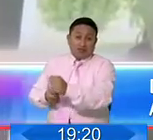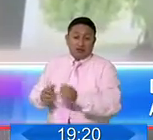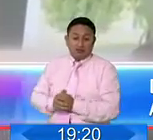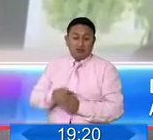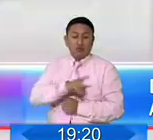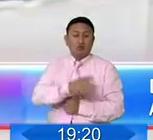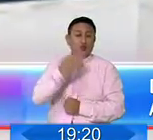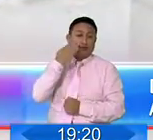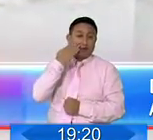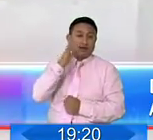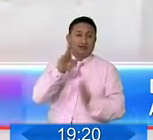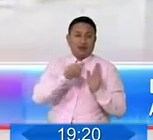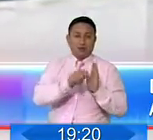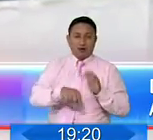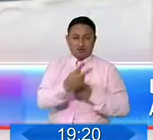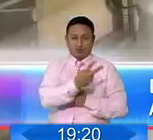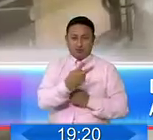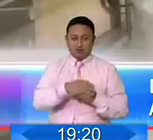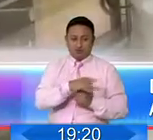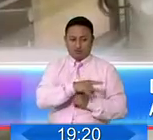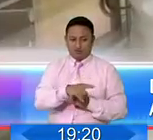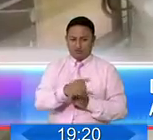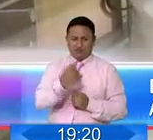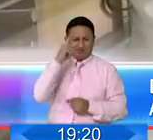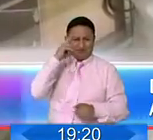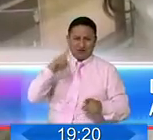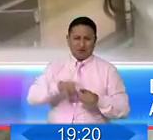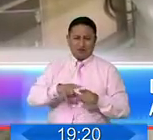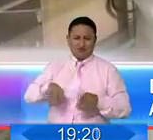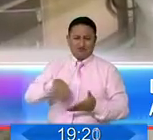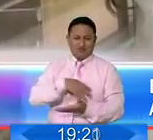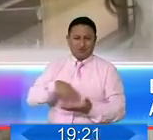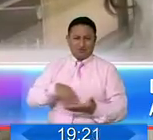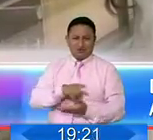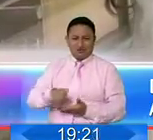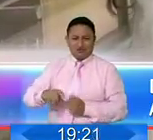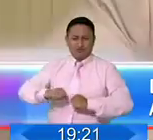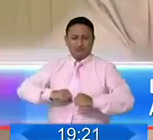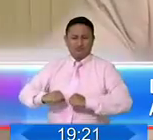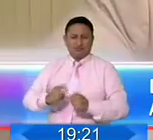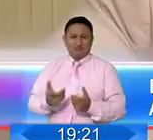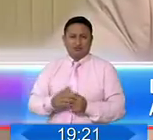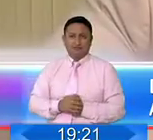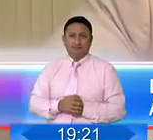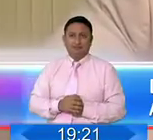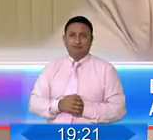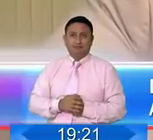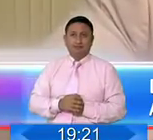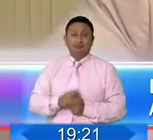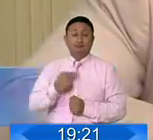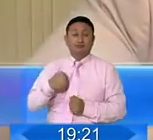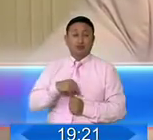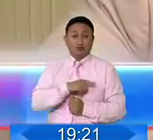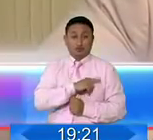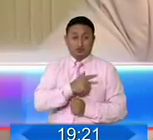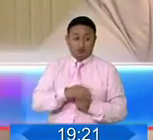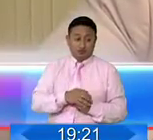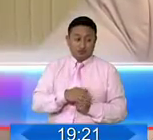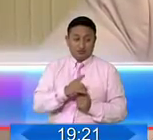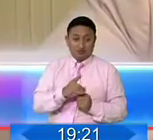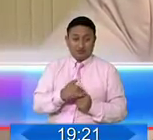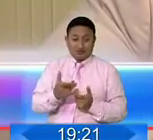Córdoba y su defensa se muestran pesimistas en torno a esta diligencia. Nosotros no tenemos